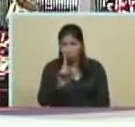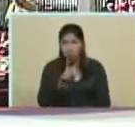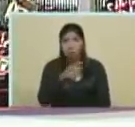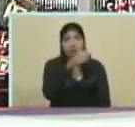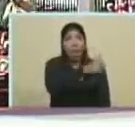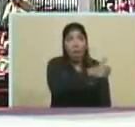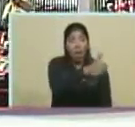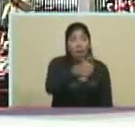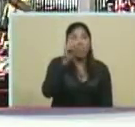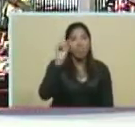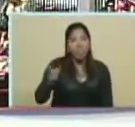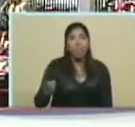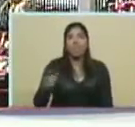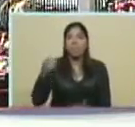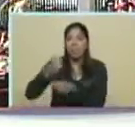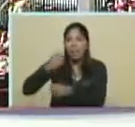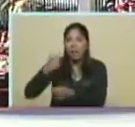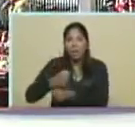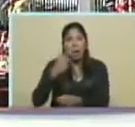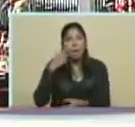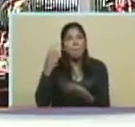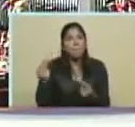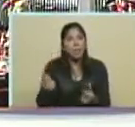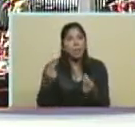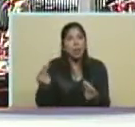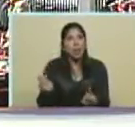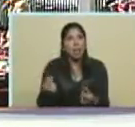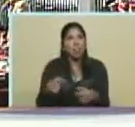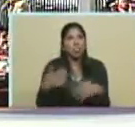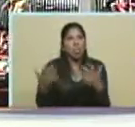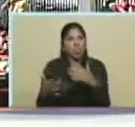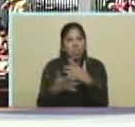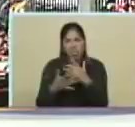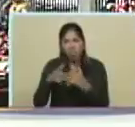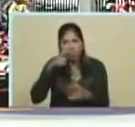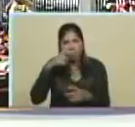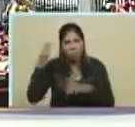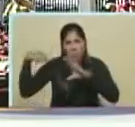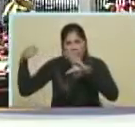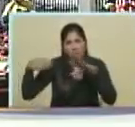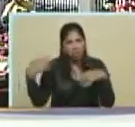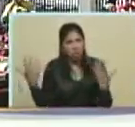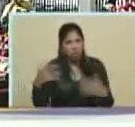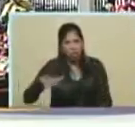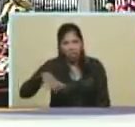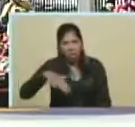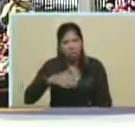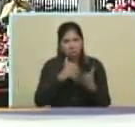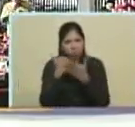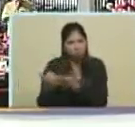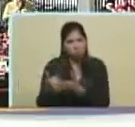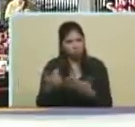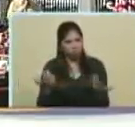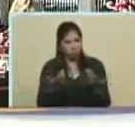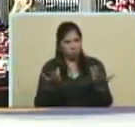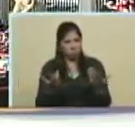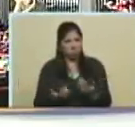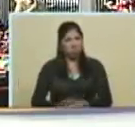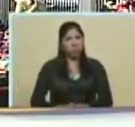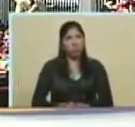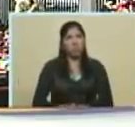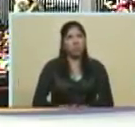que hacer su trabajo, compadre. Pónganse las pilas. ¿Dónde están los técnicos? ¿Dónde están los ayudantes?